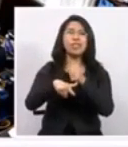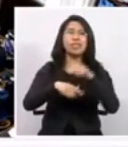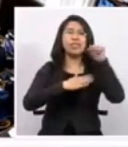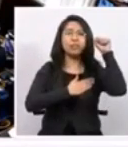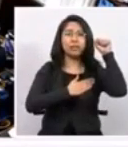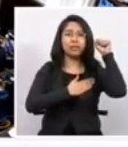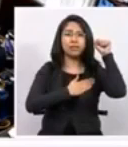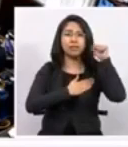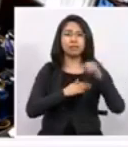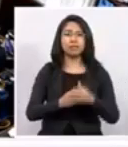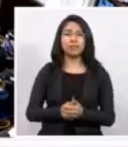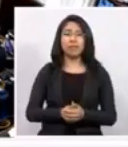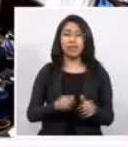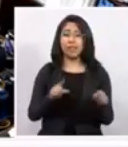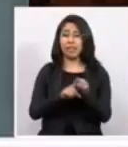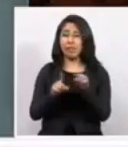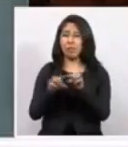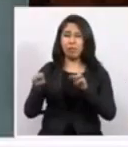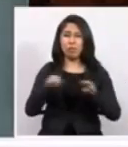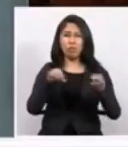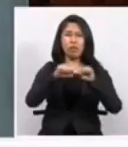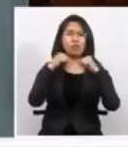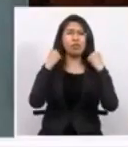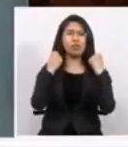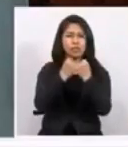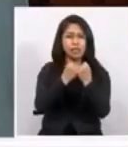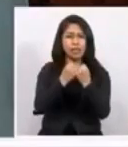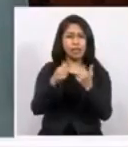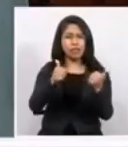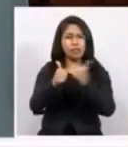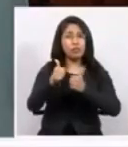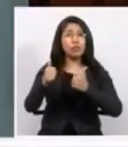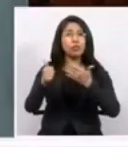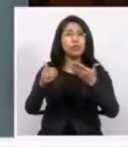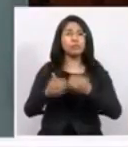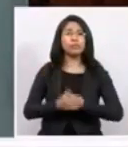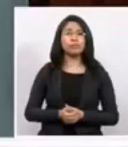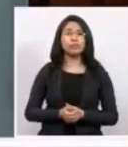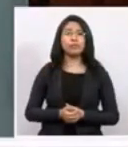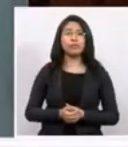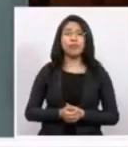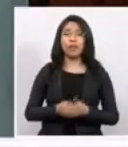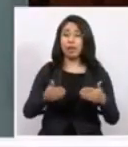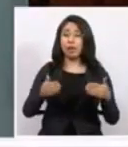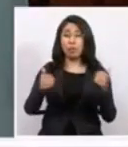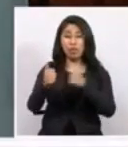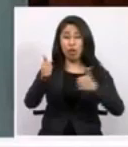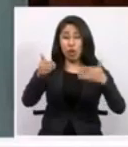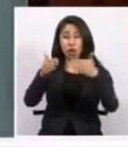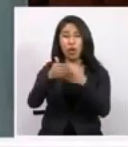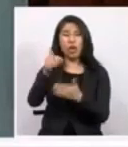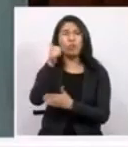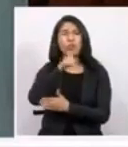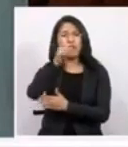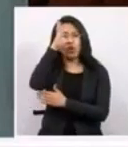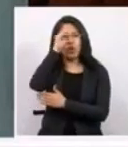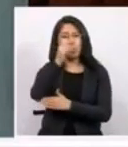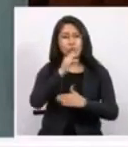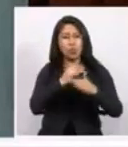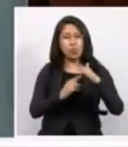PSP y de los movimientos sociales, en contra de mujeres y hombres humildes del